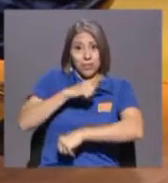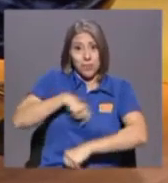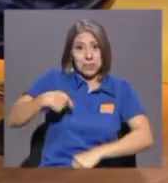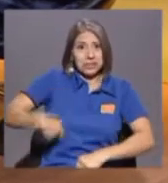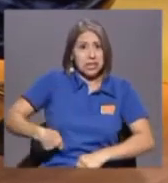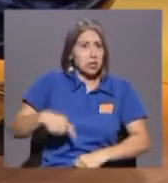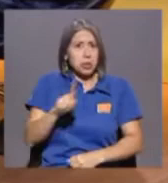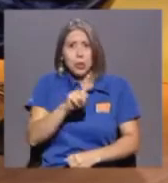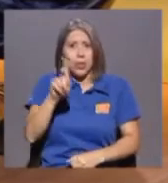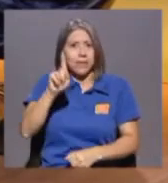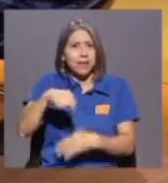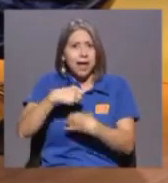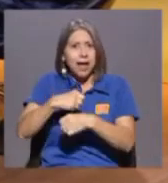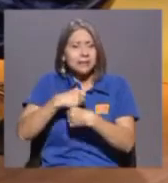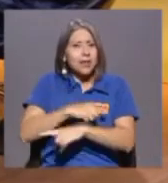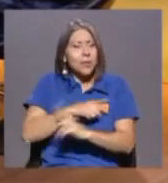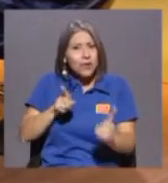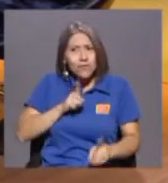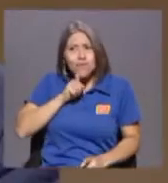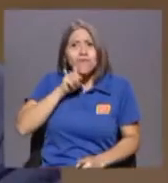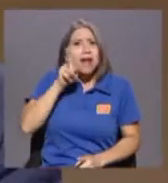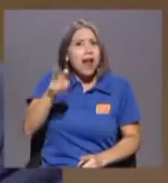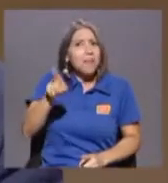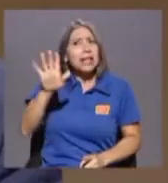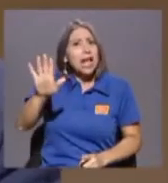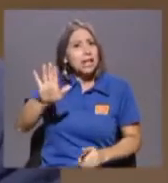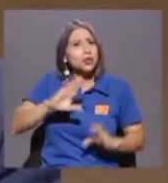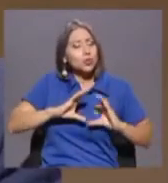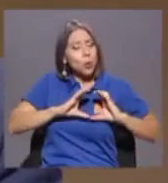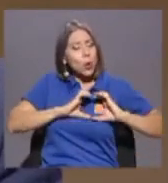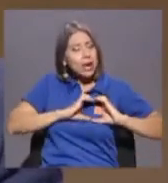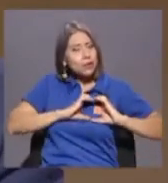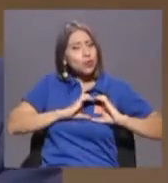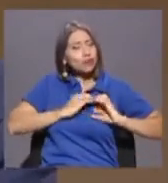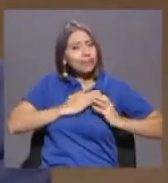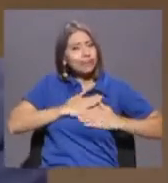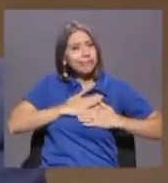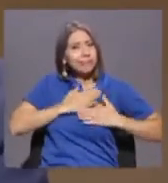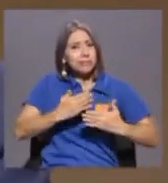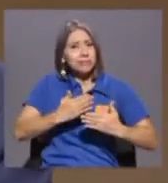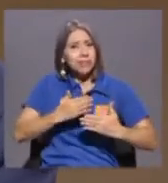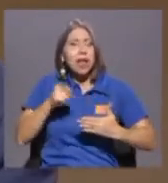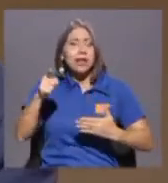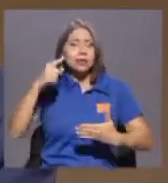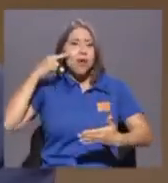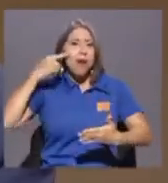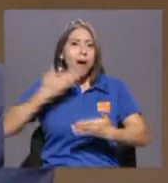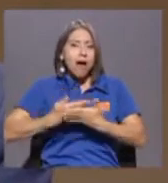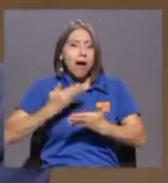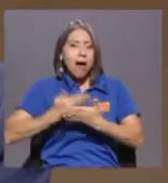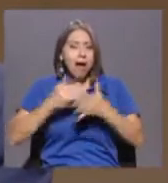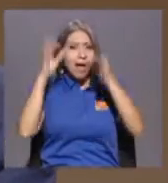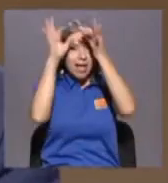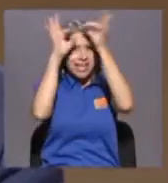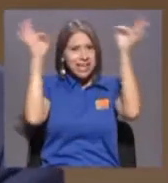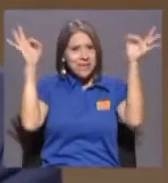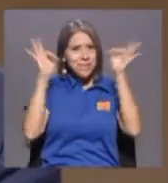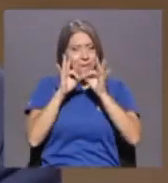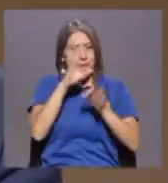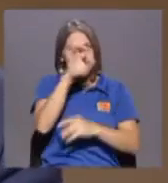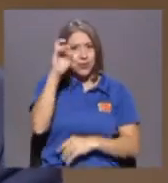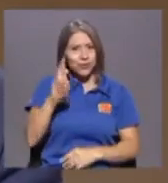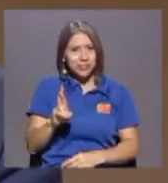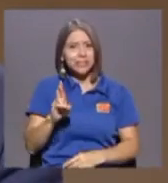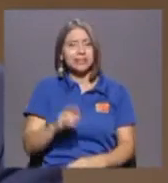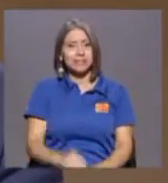realmente de su corazón, y eso pone en evidencia esa imagen de Costa